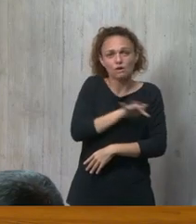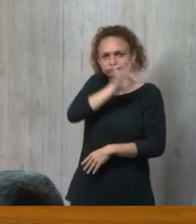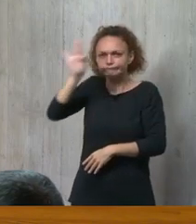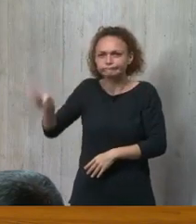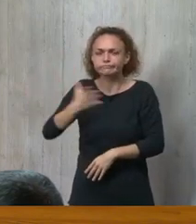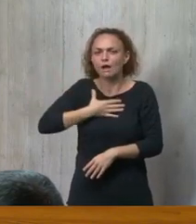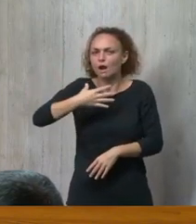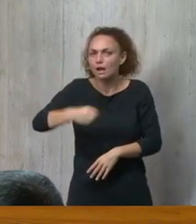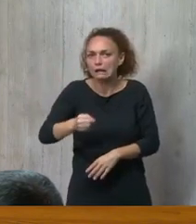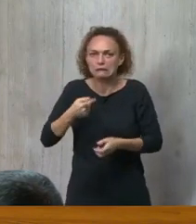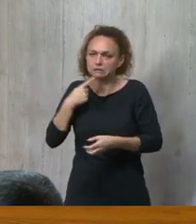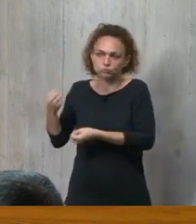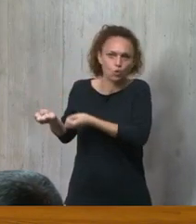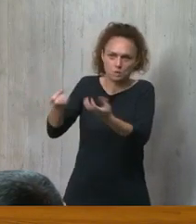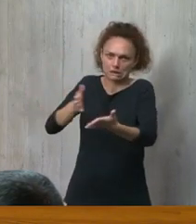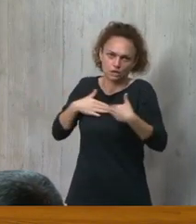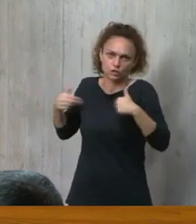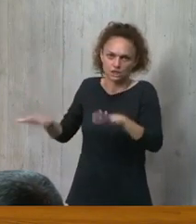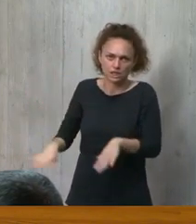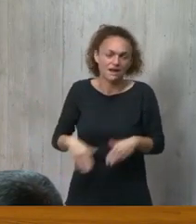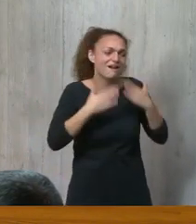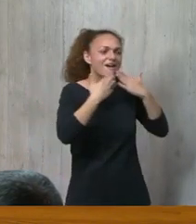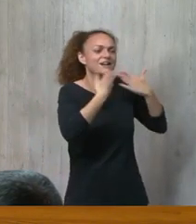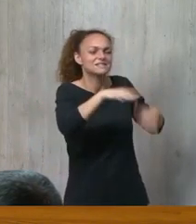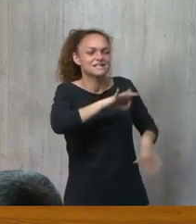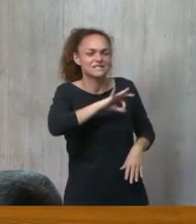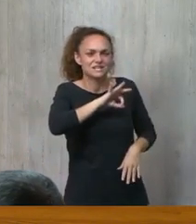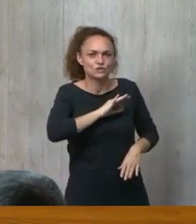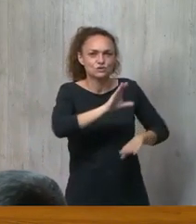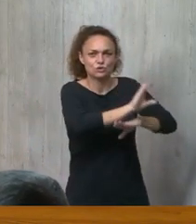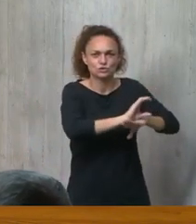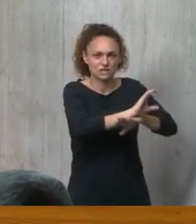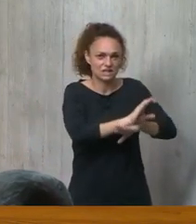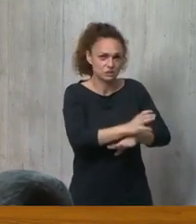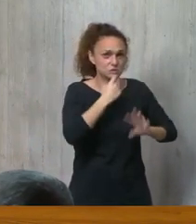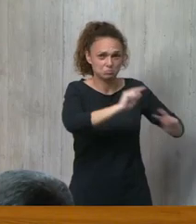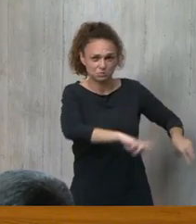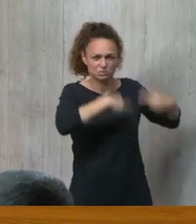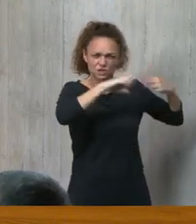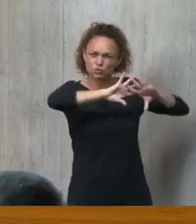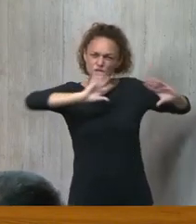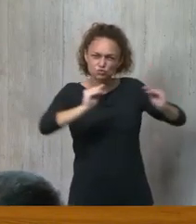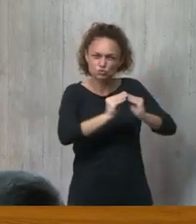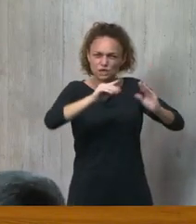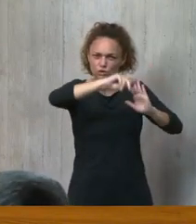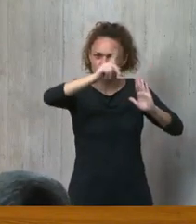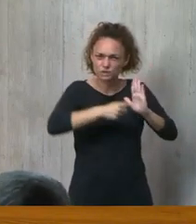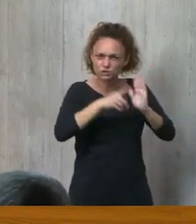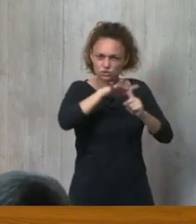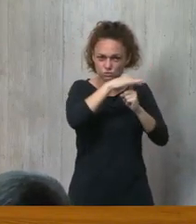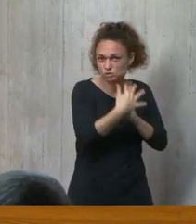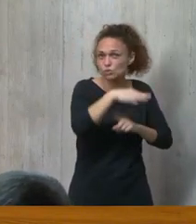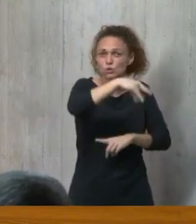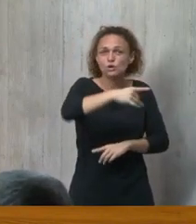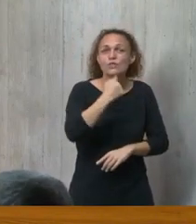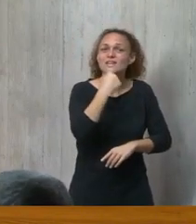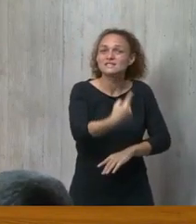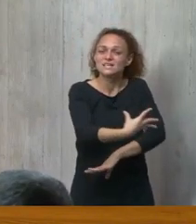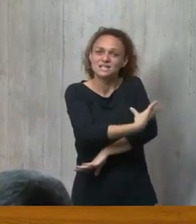consideren conveniente. Muchas gracias, consejero. Yo creo que ya yo un resumen completo de la situación. Simplemente indicar que el Cabildo de Tenerife, que ha